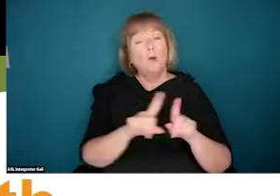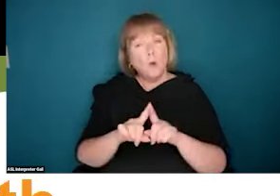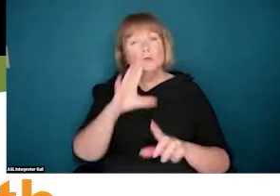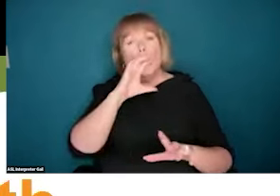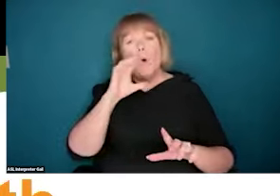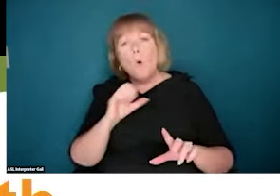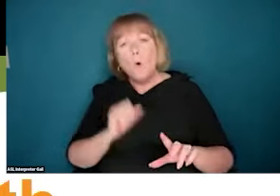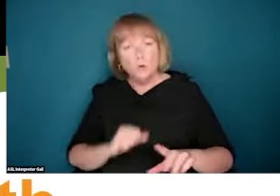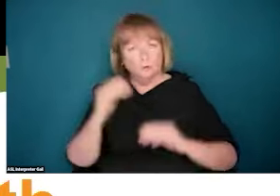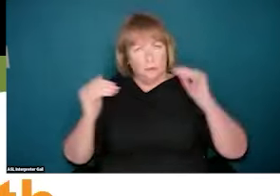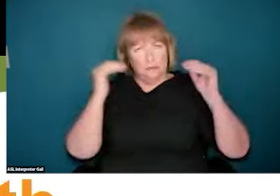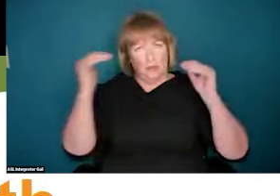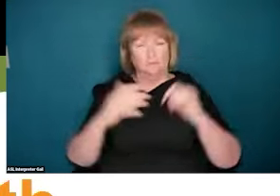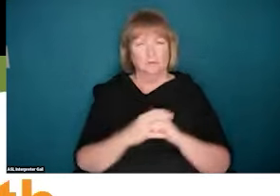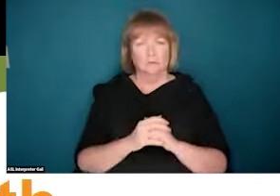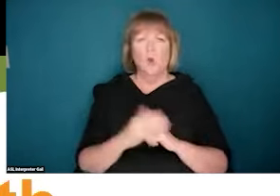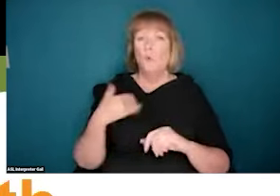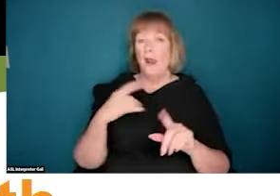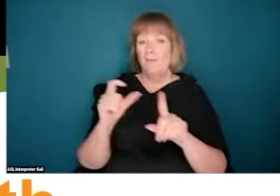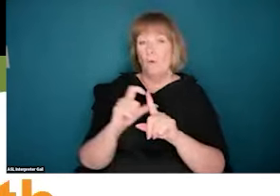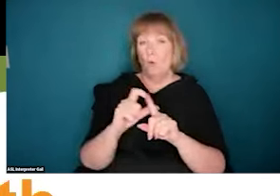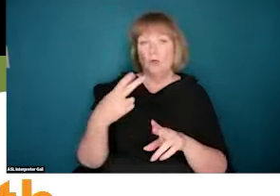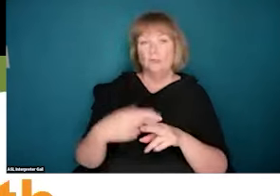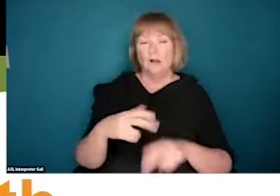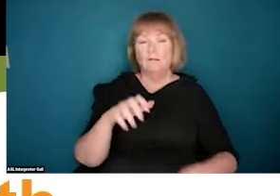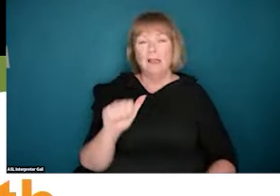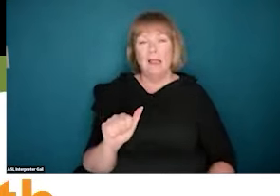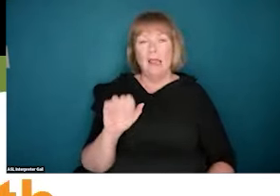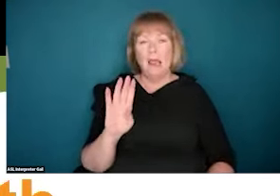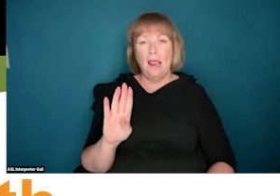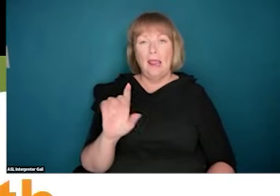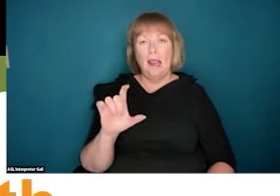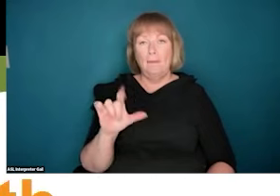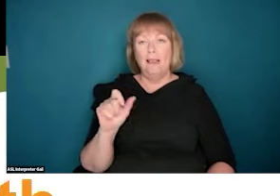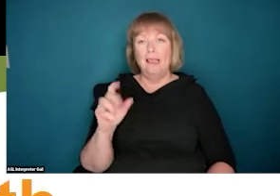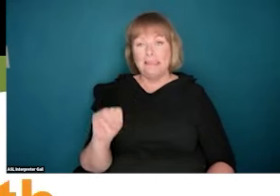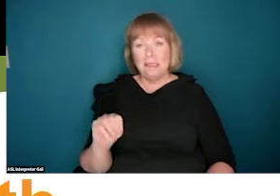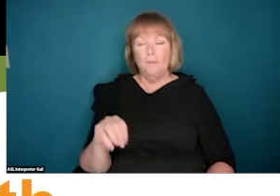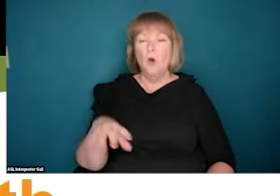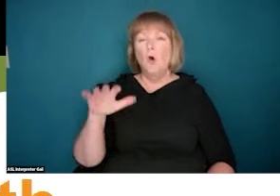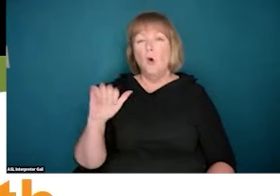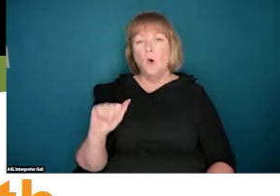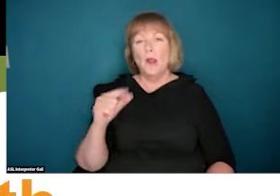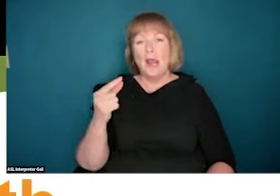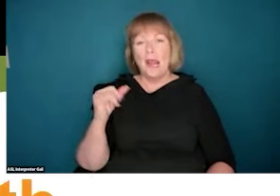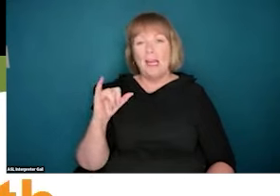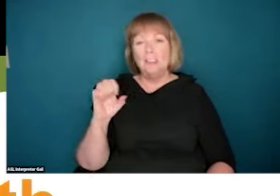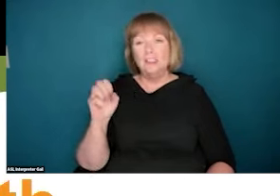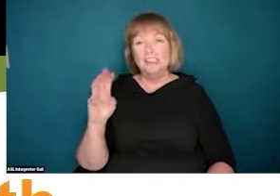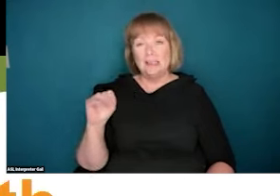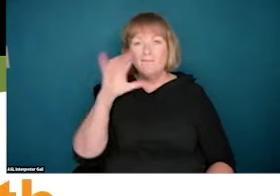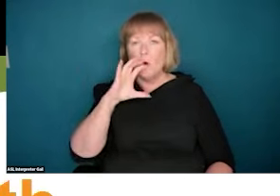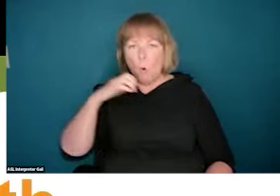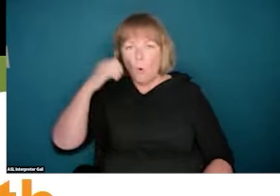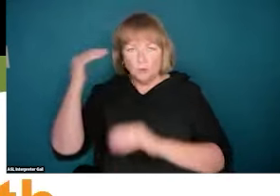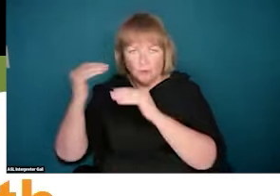personas con discapacidades o con los adultos y los ancianos. Hay un término que se llama ableísmo, que si usted es